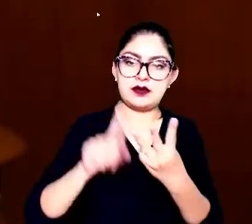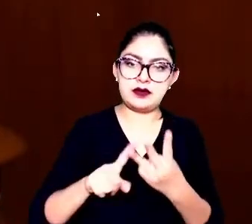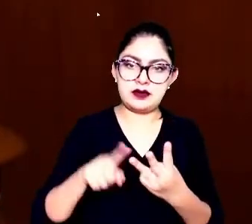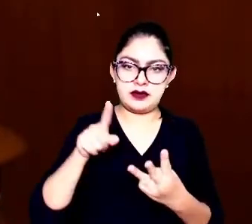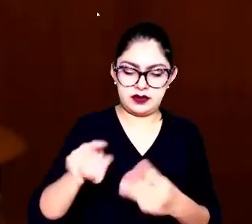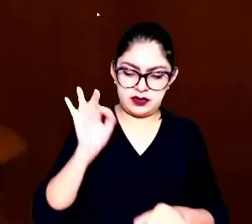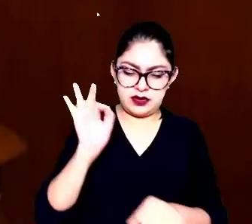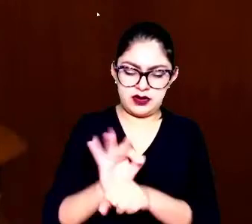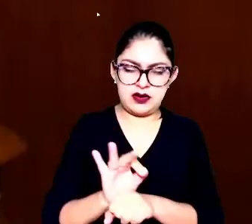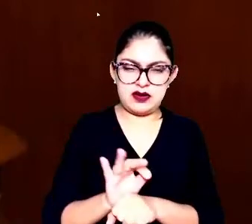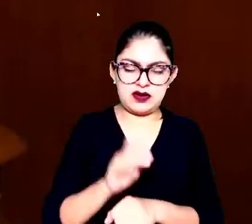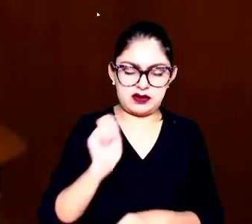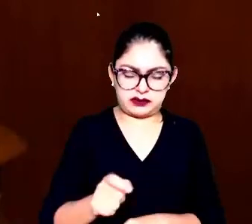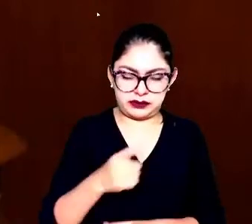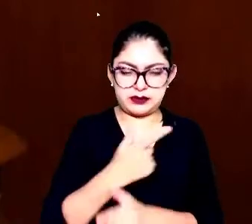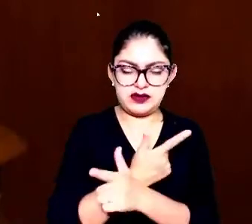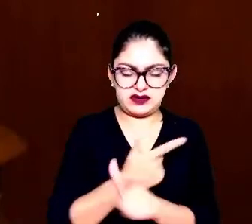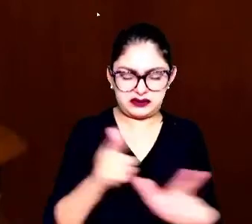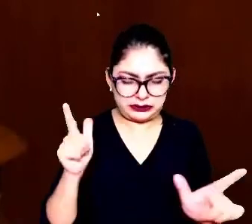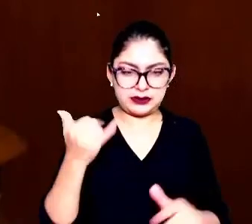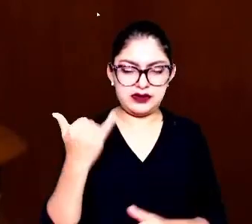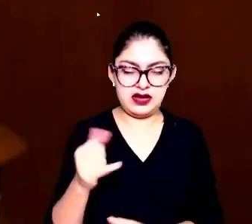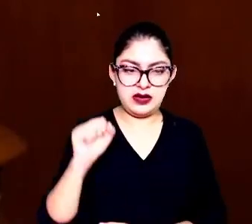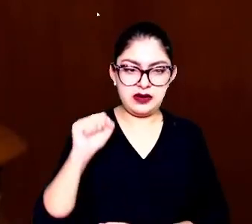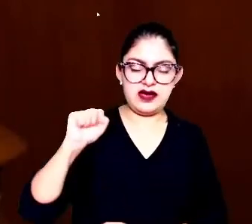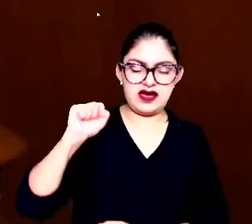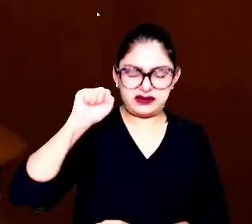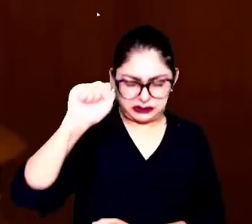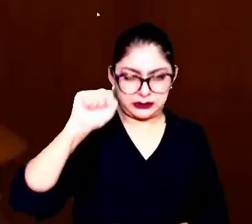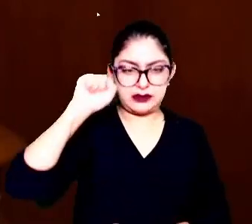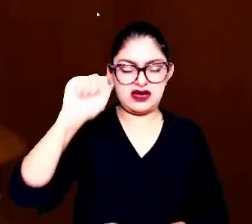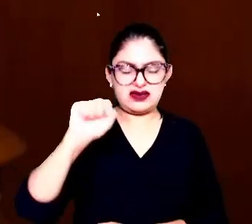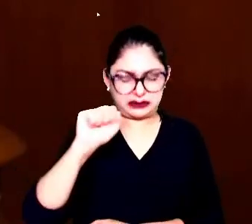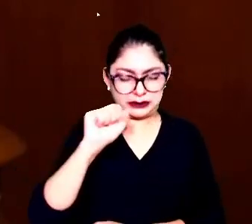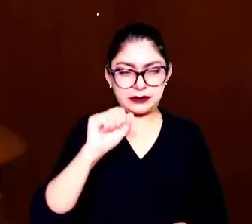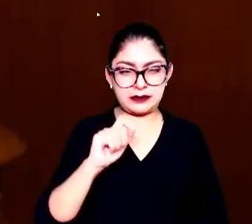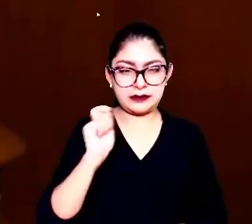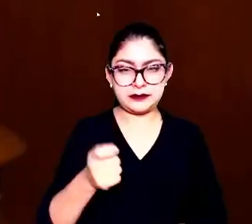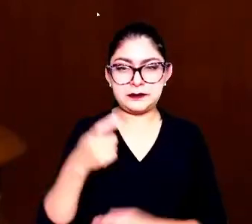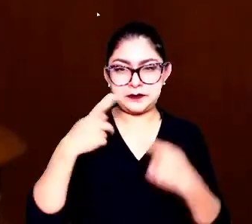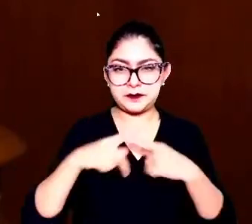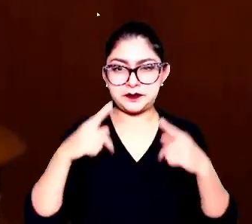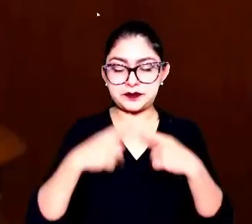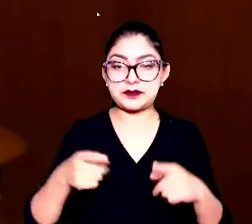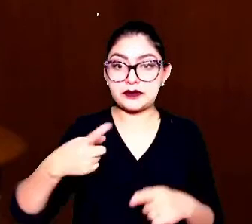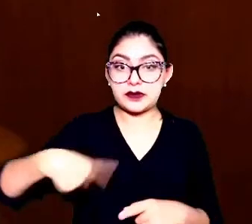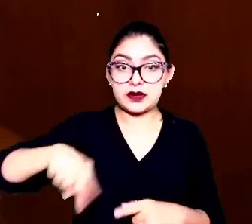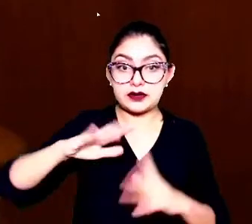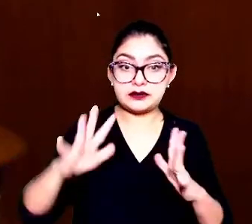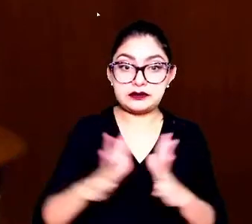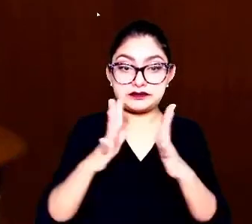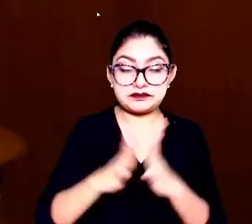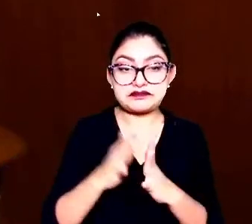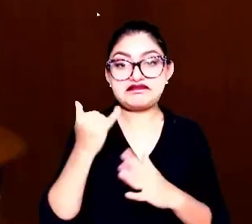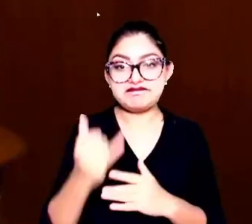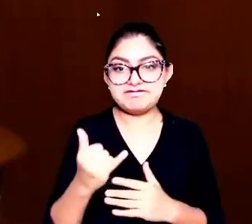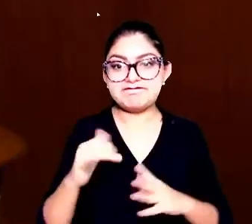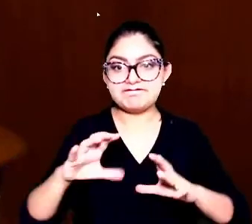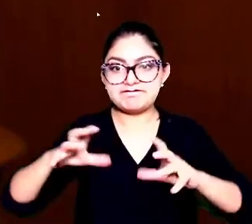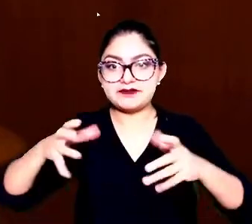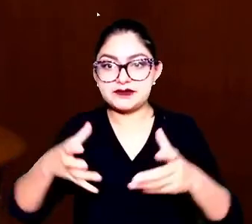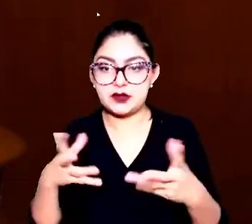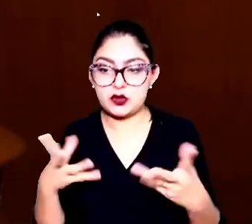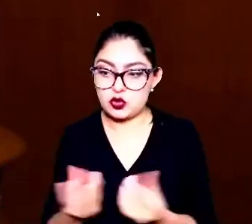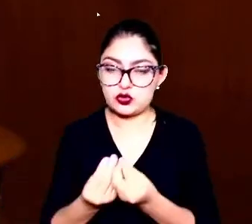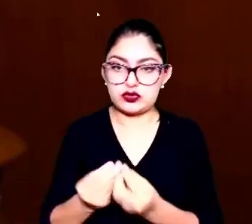las libertades y de sindicalización democracia sindical y de contratación colectiva se establecen los